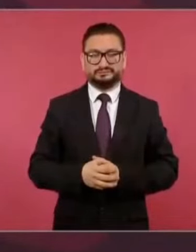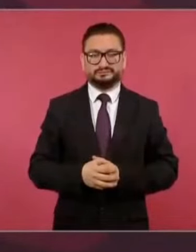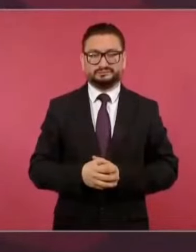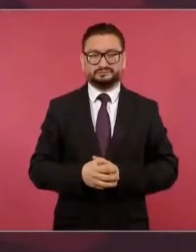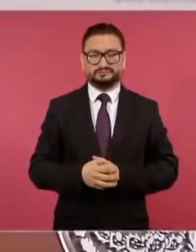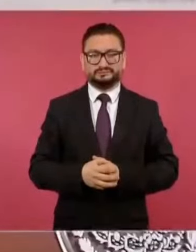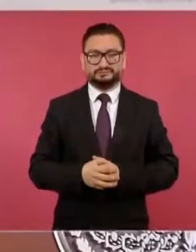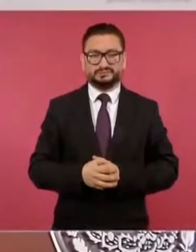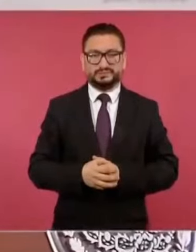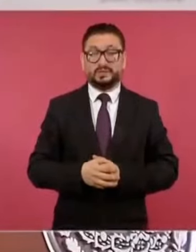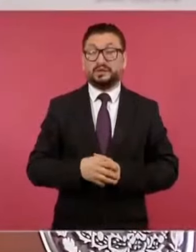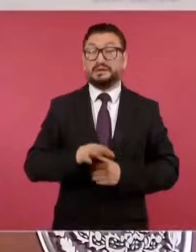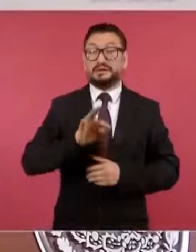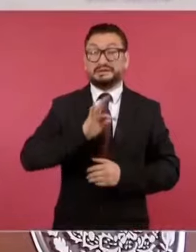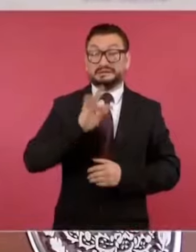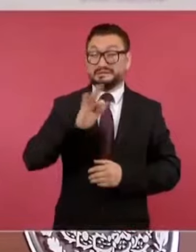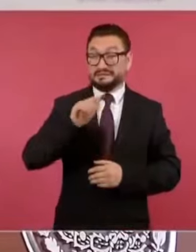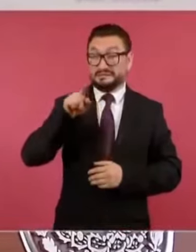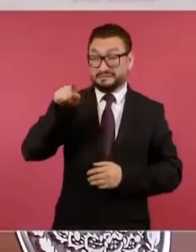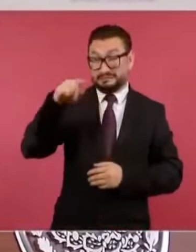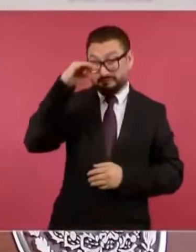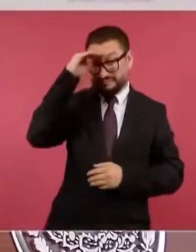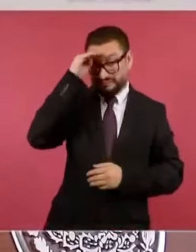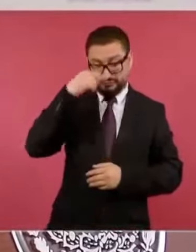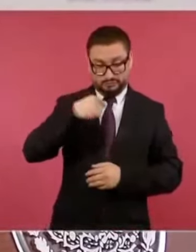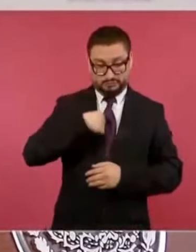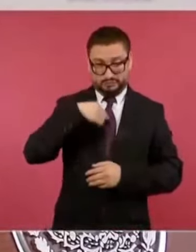más diferencias que podamos tener,